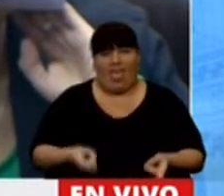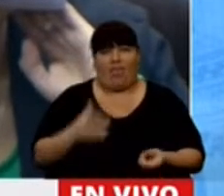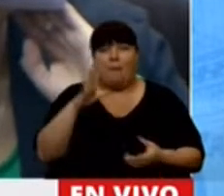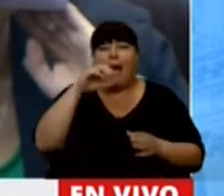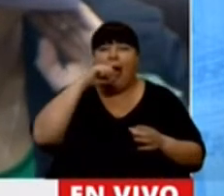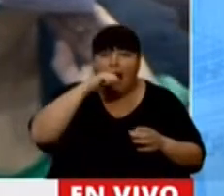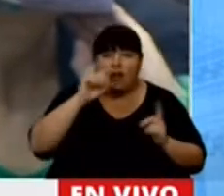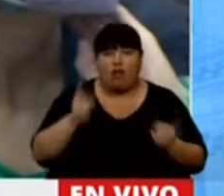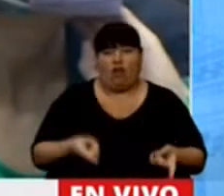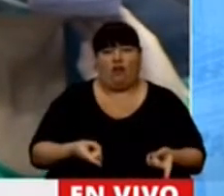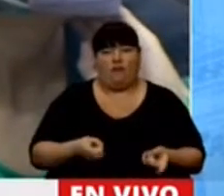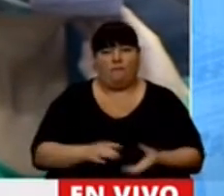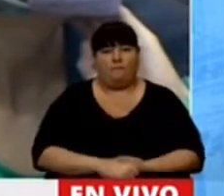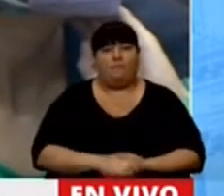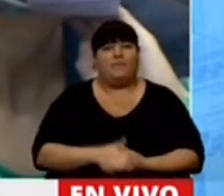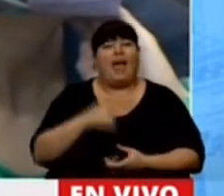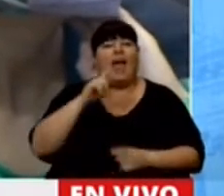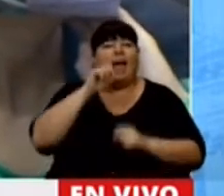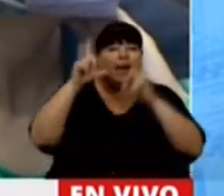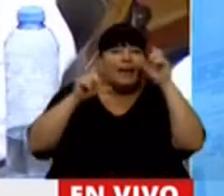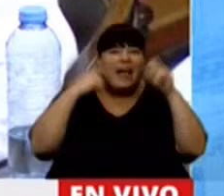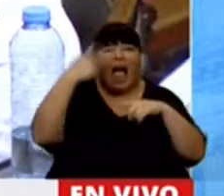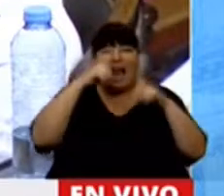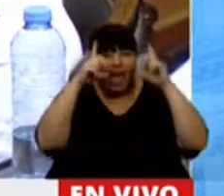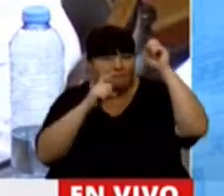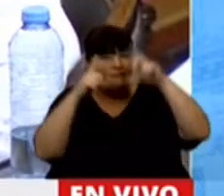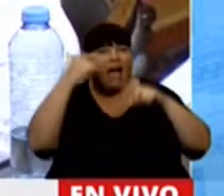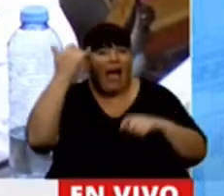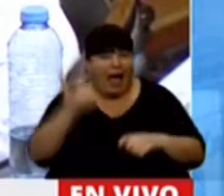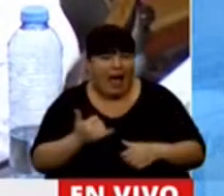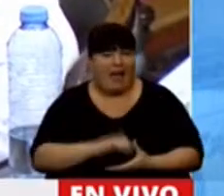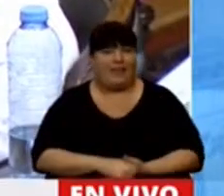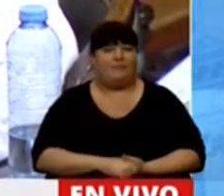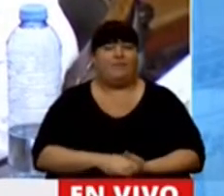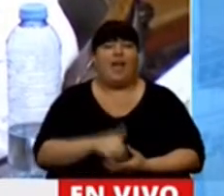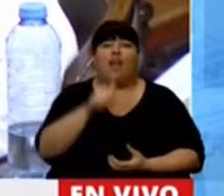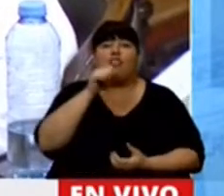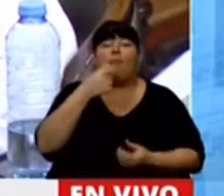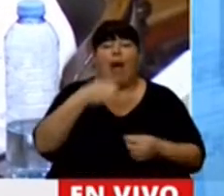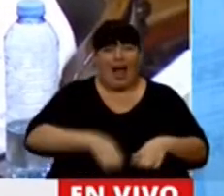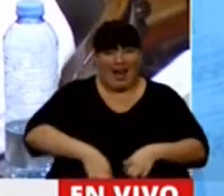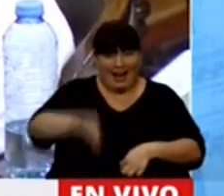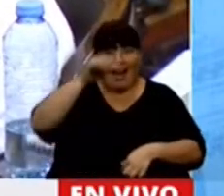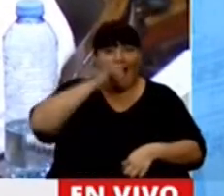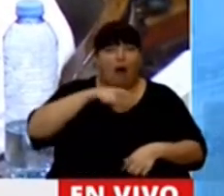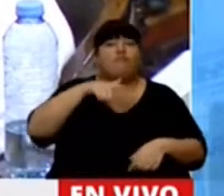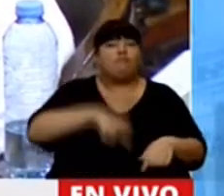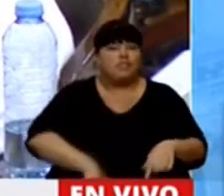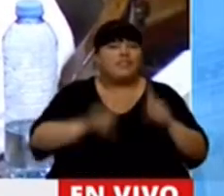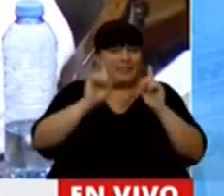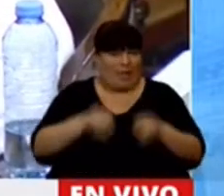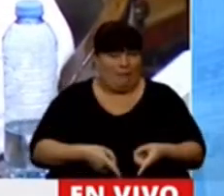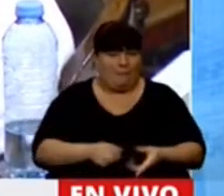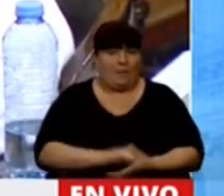mano, hace gesto con su cara, bebe líquido amniótico y hace pis.